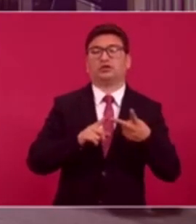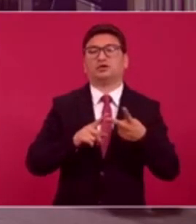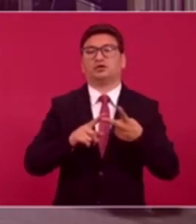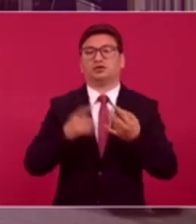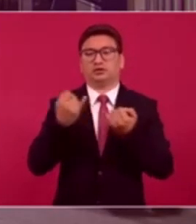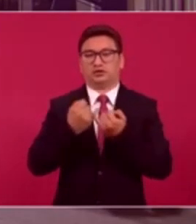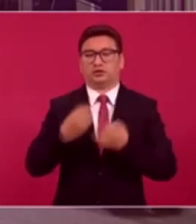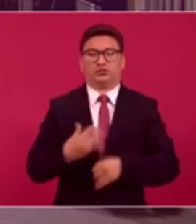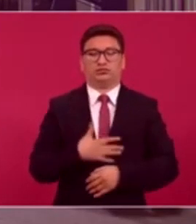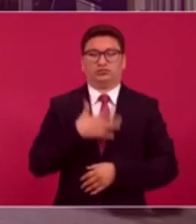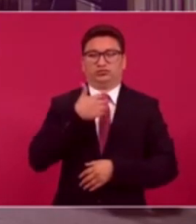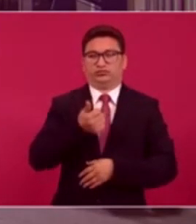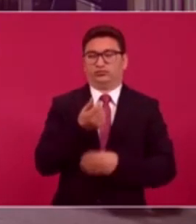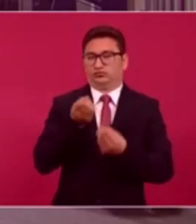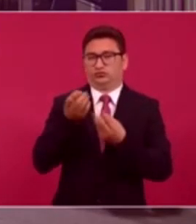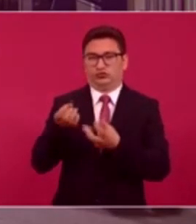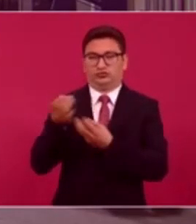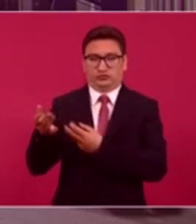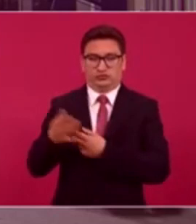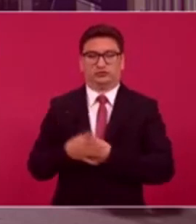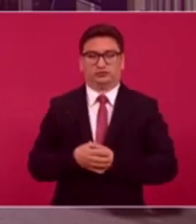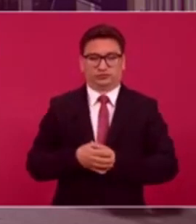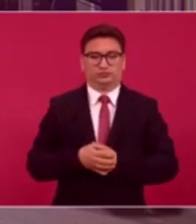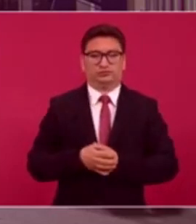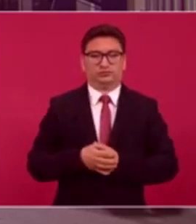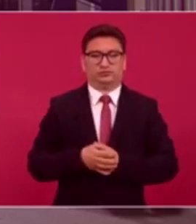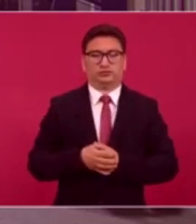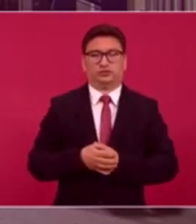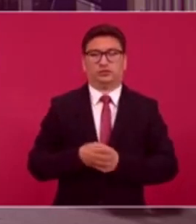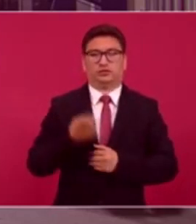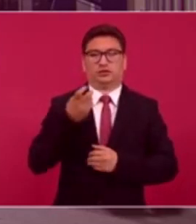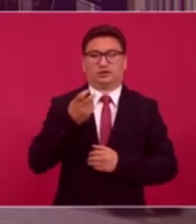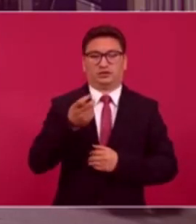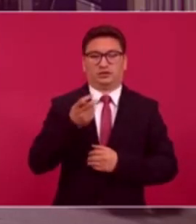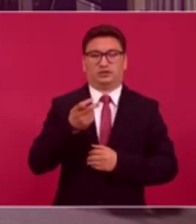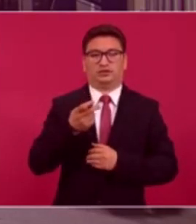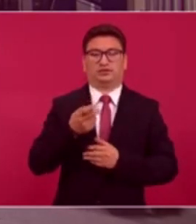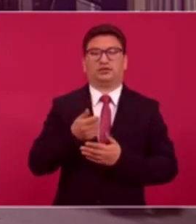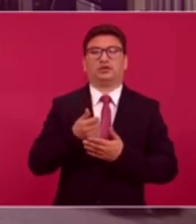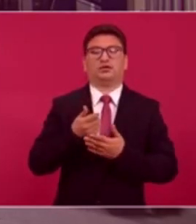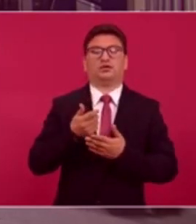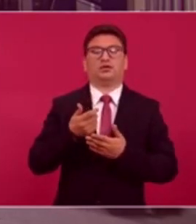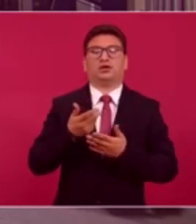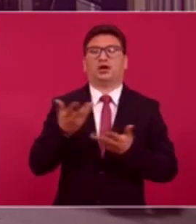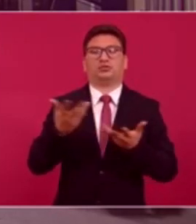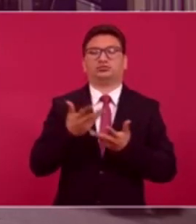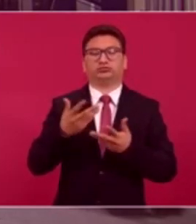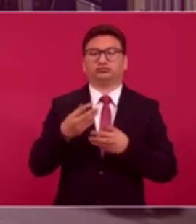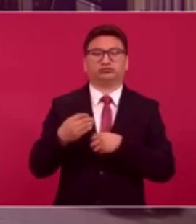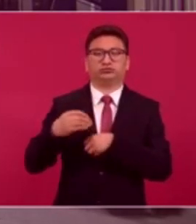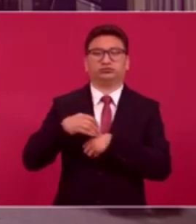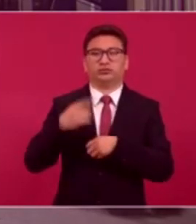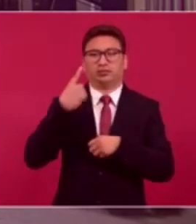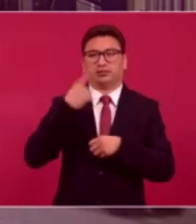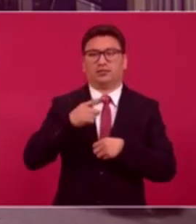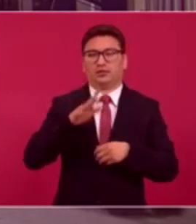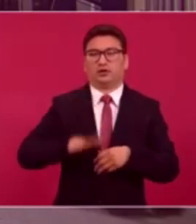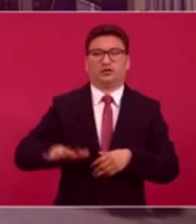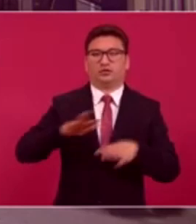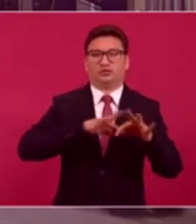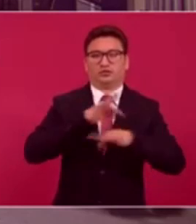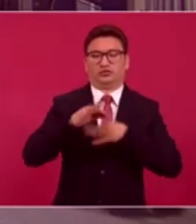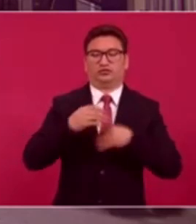Políticas de bienestar, lo que podemos llamar el establecimiento del estado de